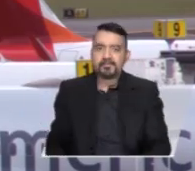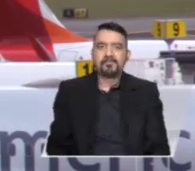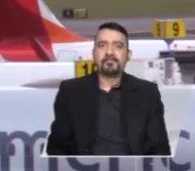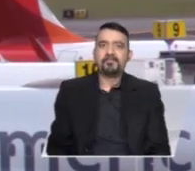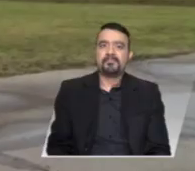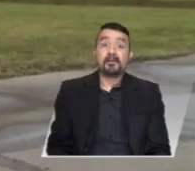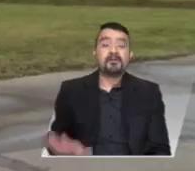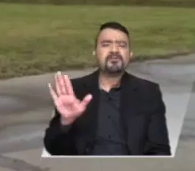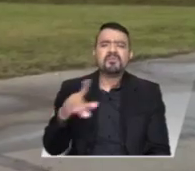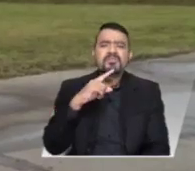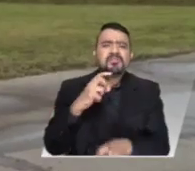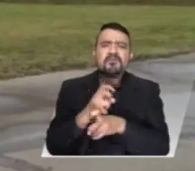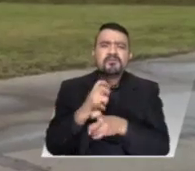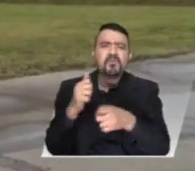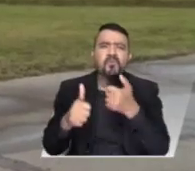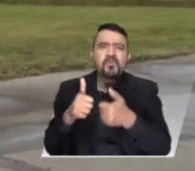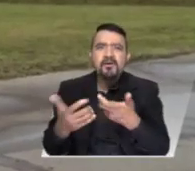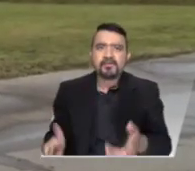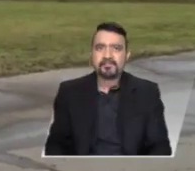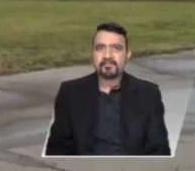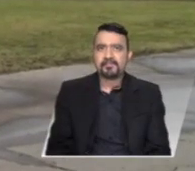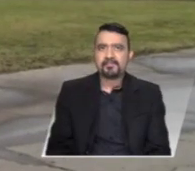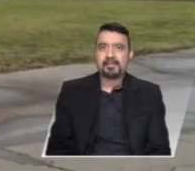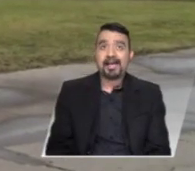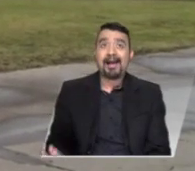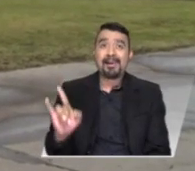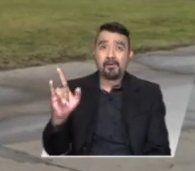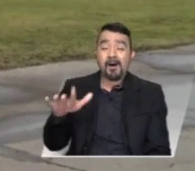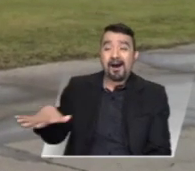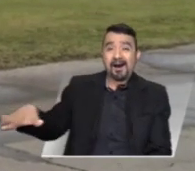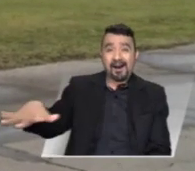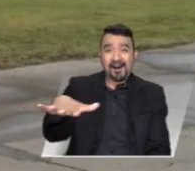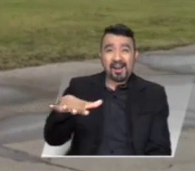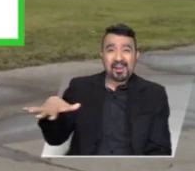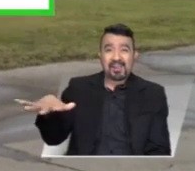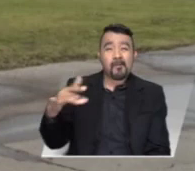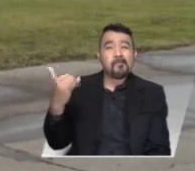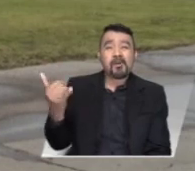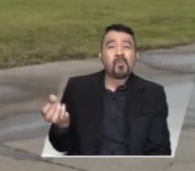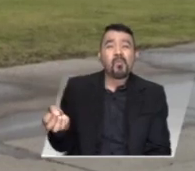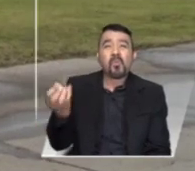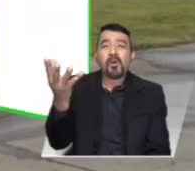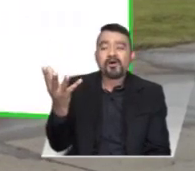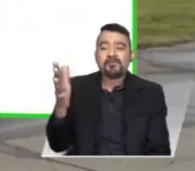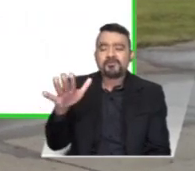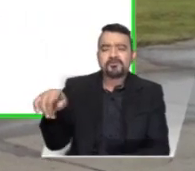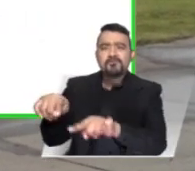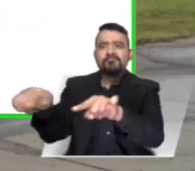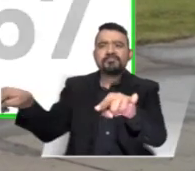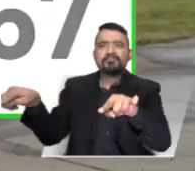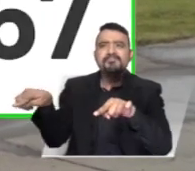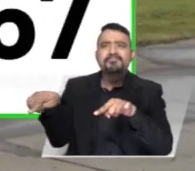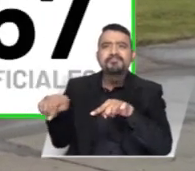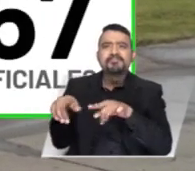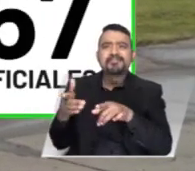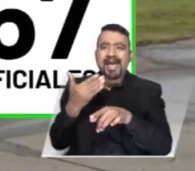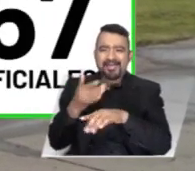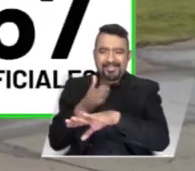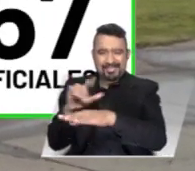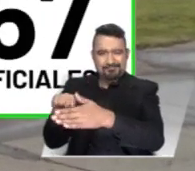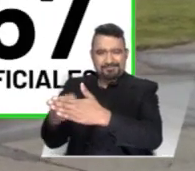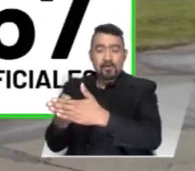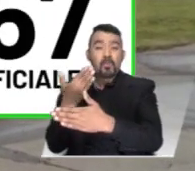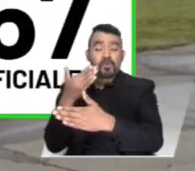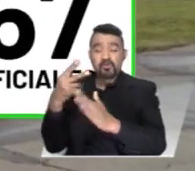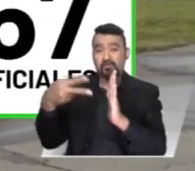este proyecto están asociadas a la gestión predial, pues los terrenos necesarios para su ejecución están congelados desde el